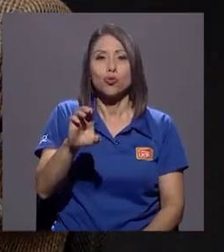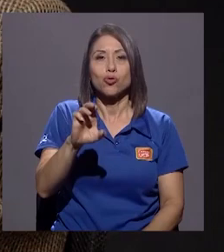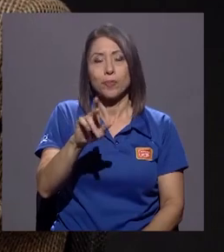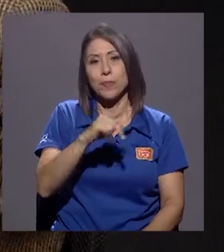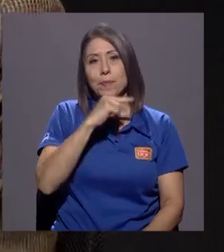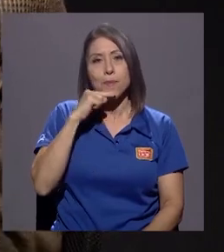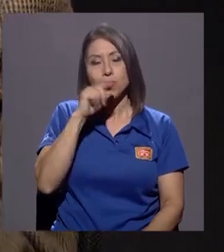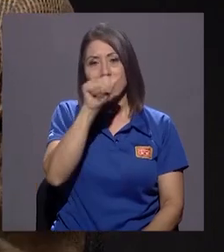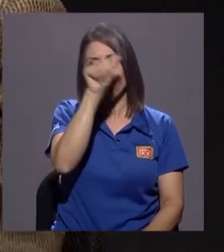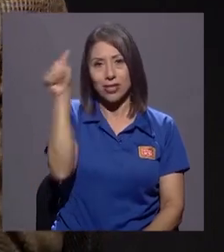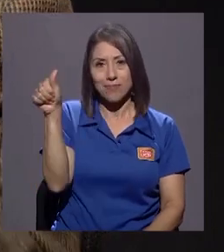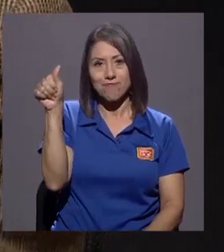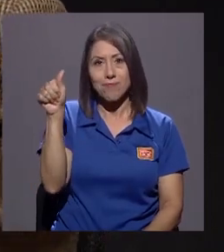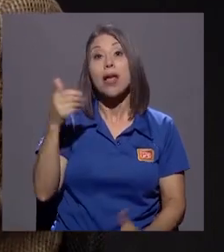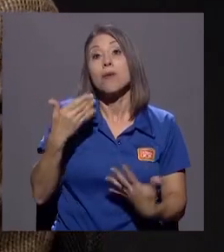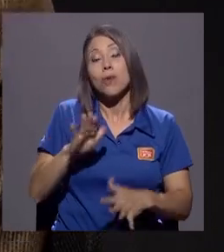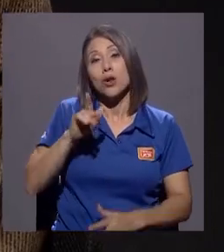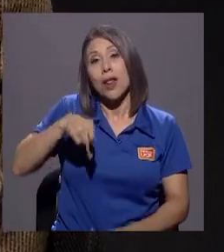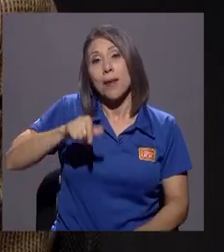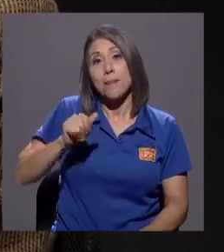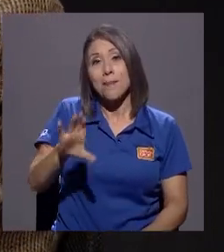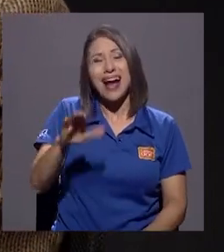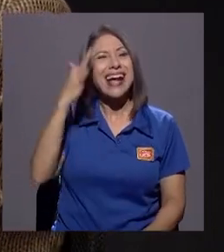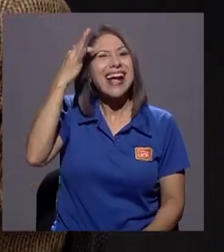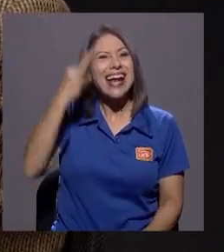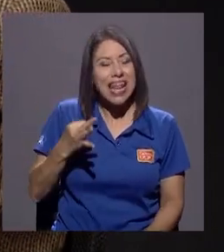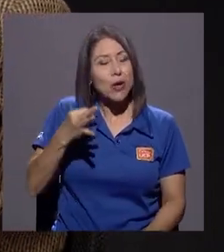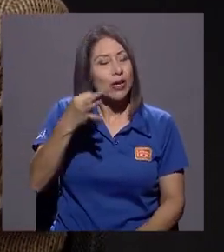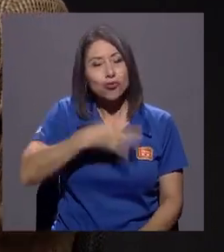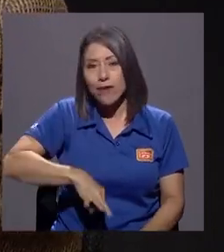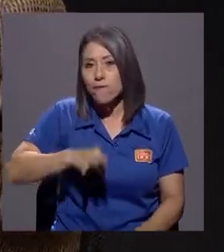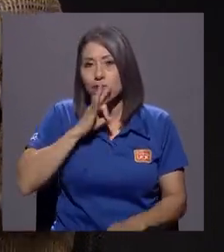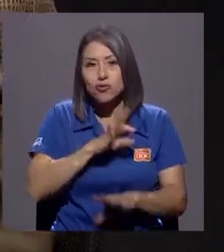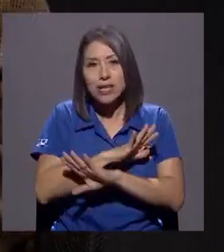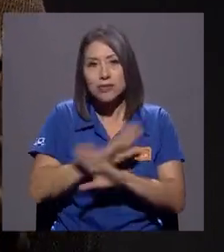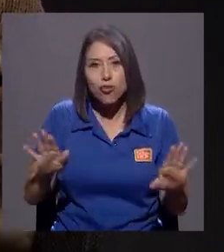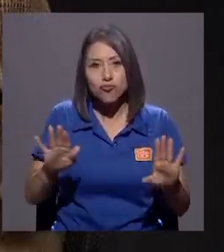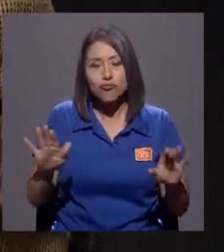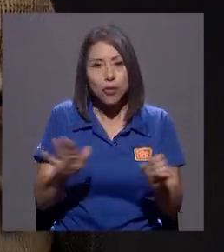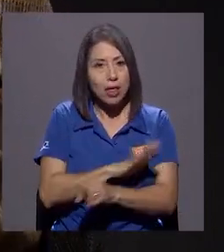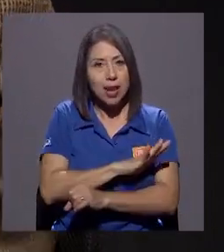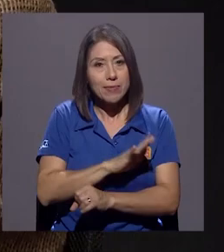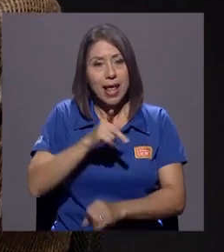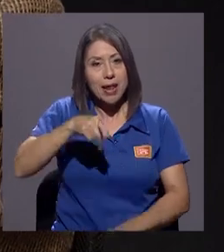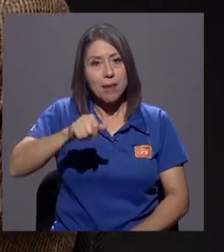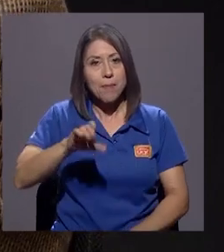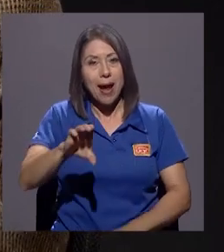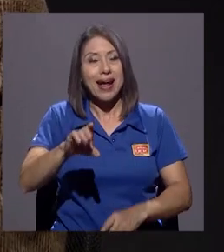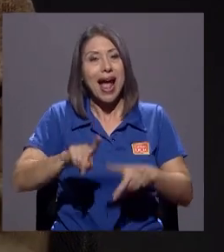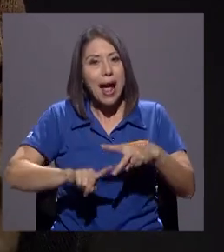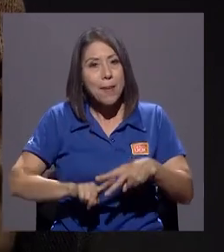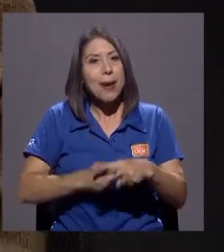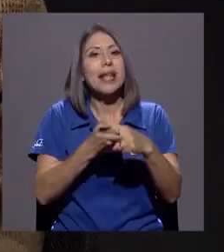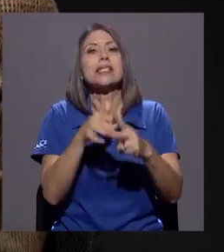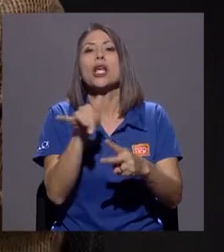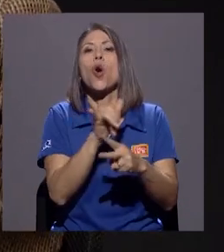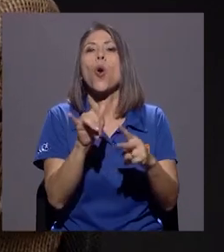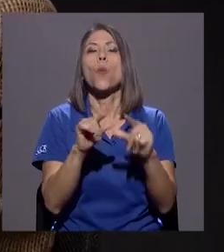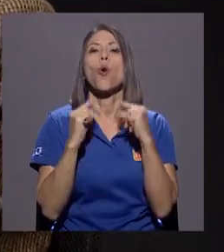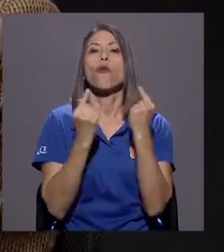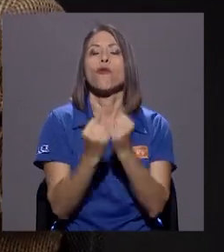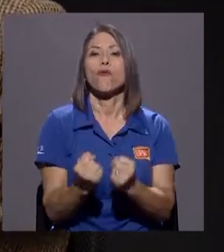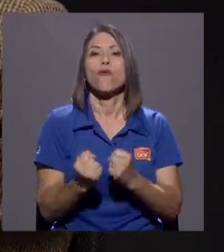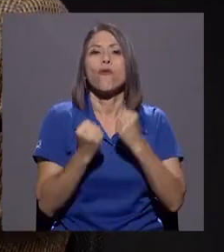que en sí es en su totalidad el para que aparece como una fuerza contestataria también de cambio de